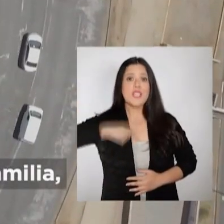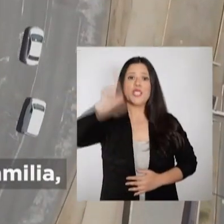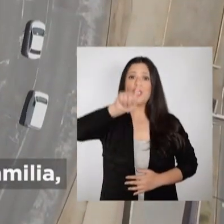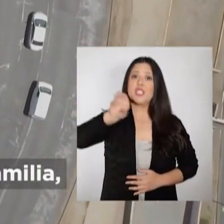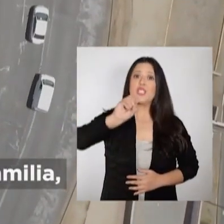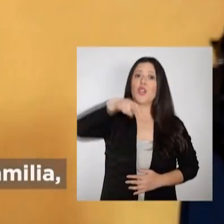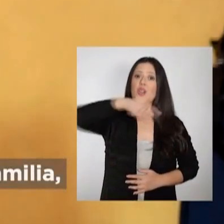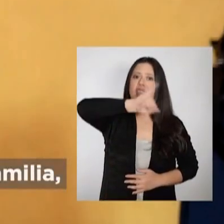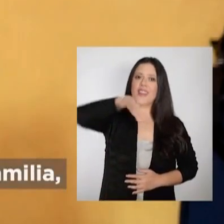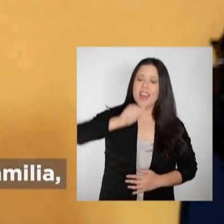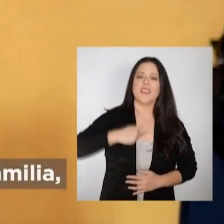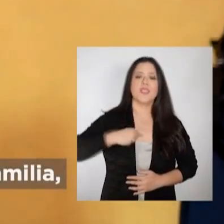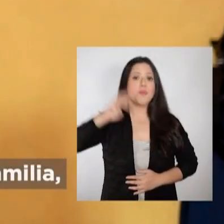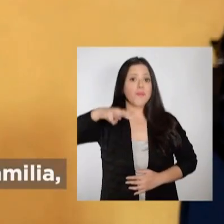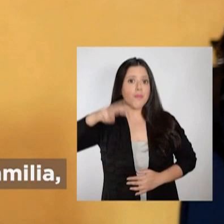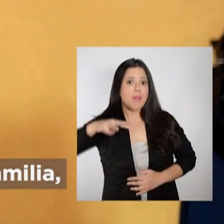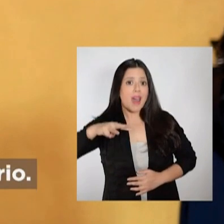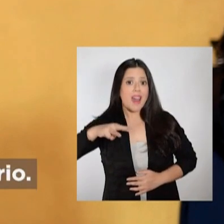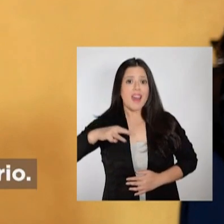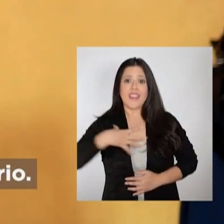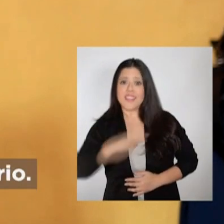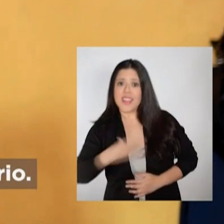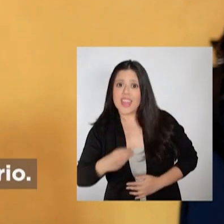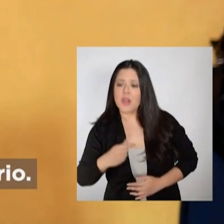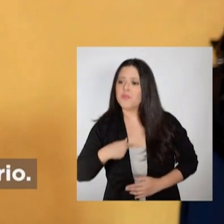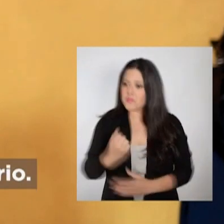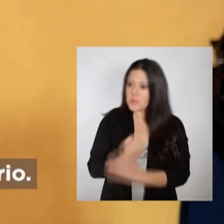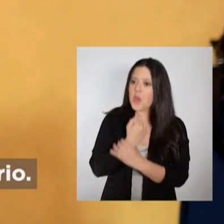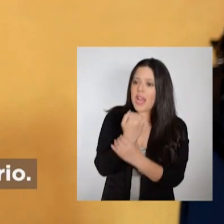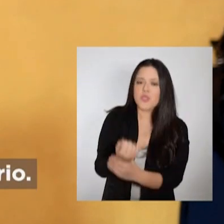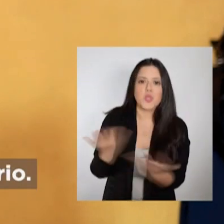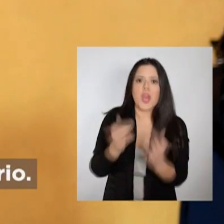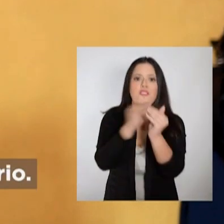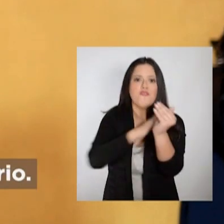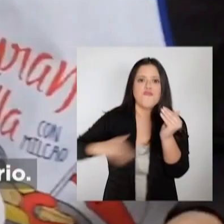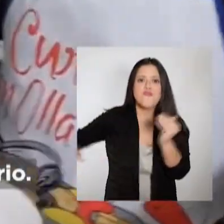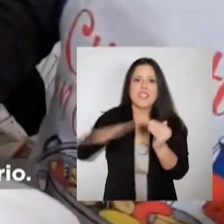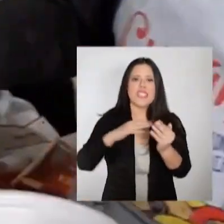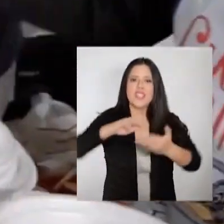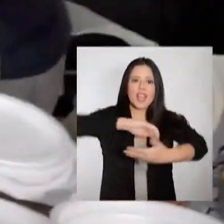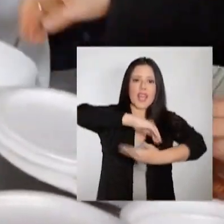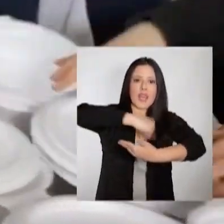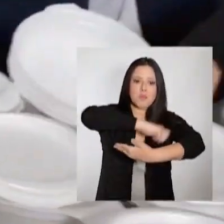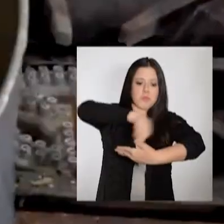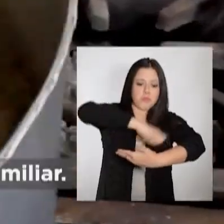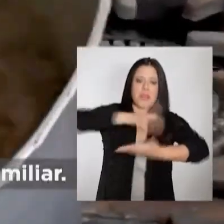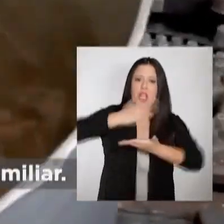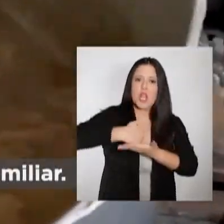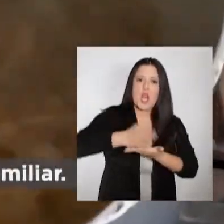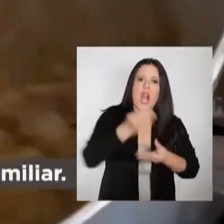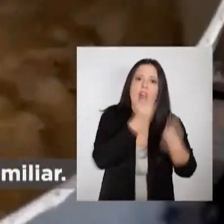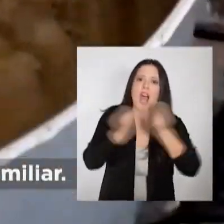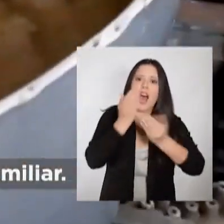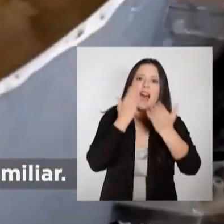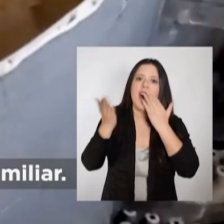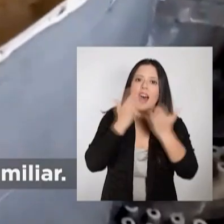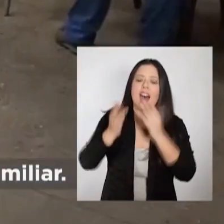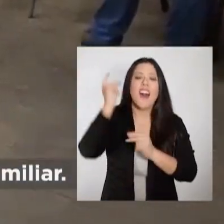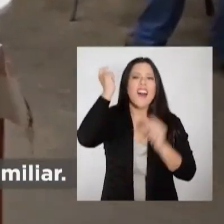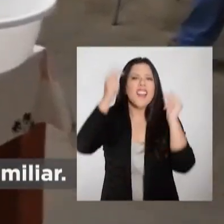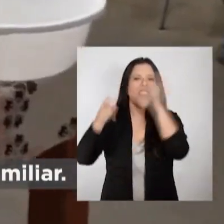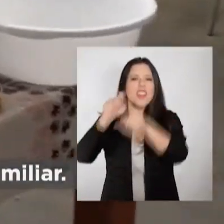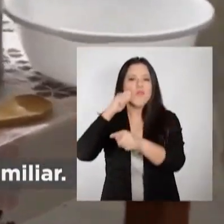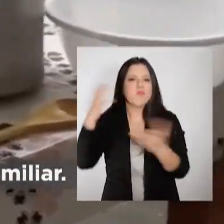Hola, mi nombre es Sonia del Río y como madre de familia ayudo a mis vecinos a través de un comedor solidario. La idea del